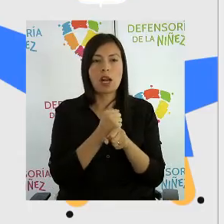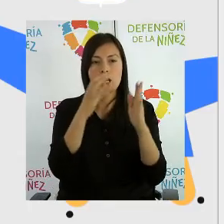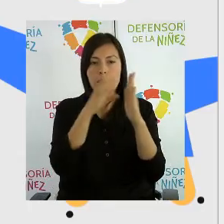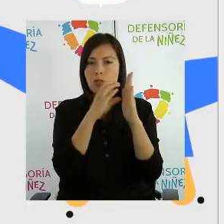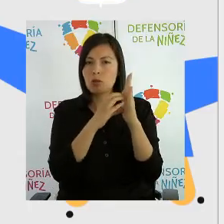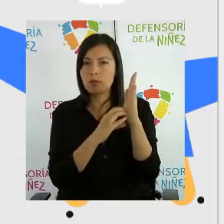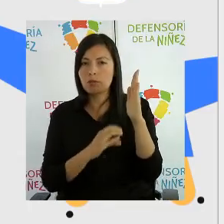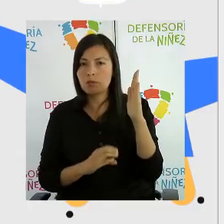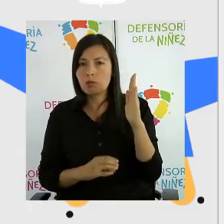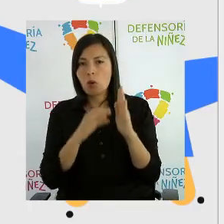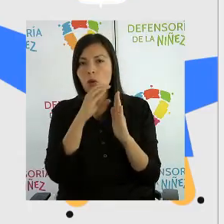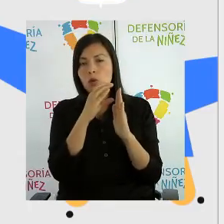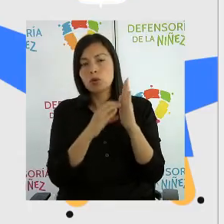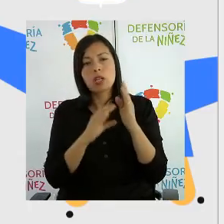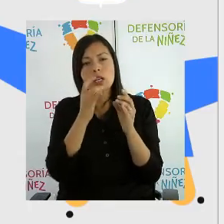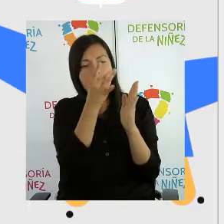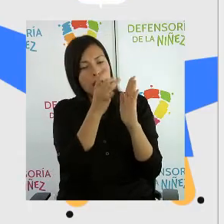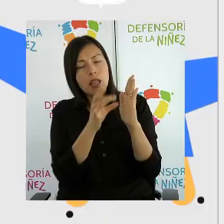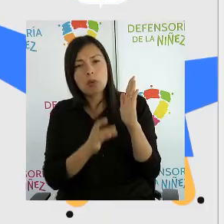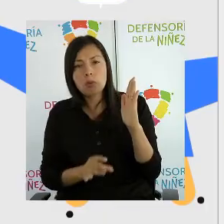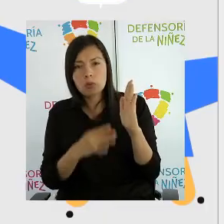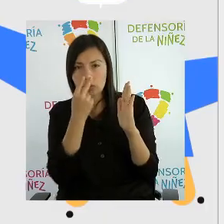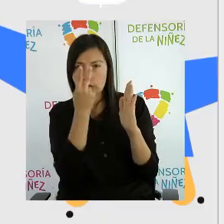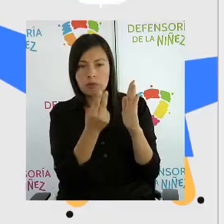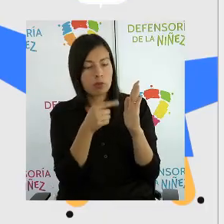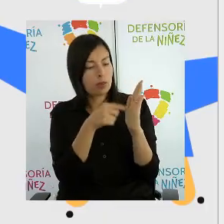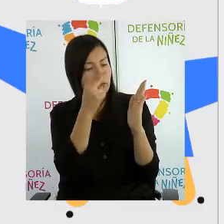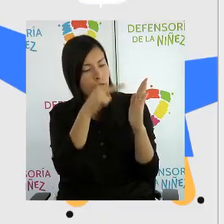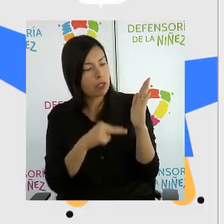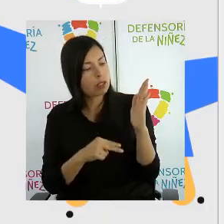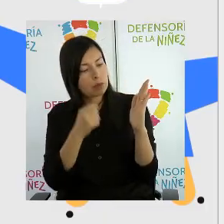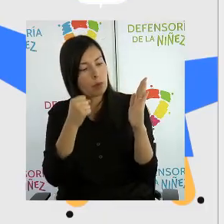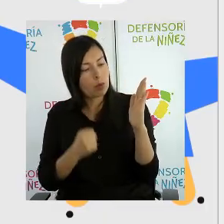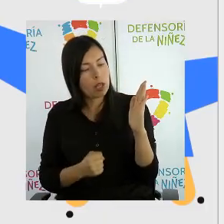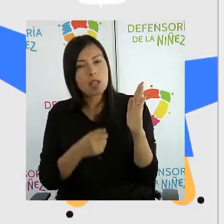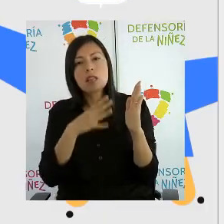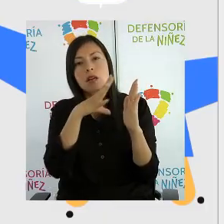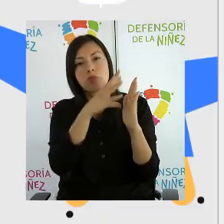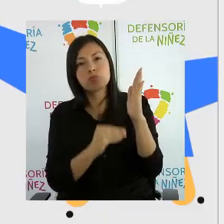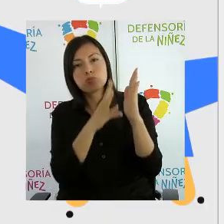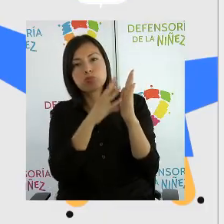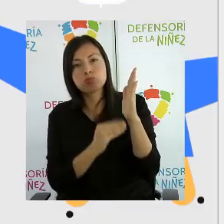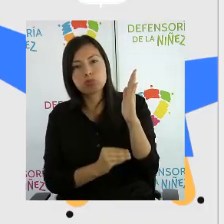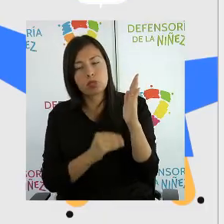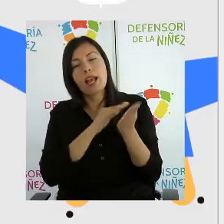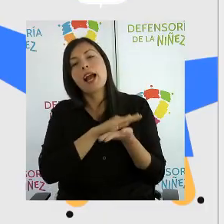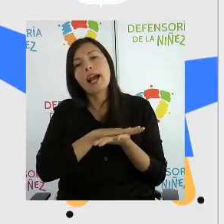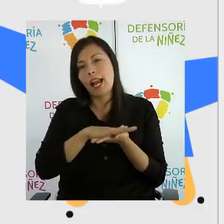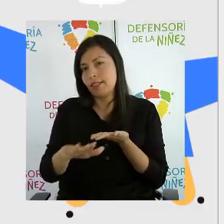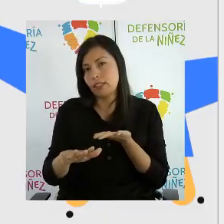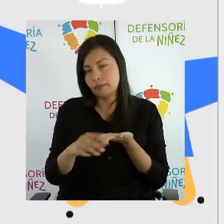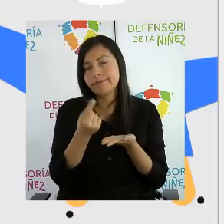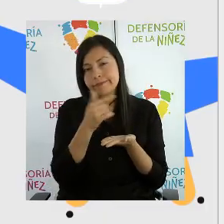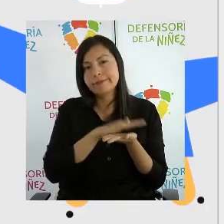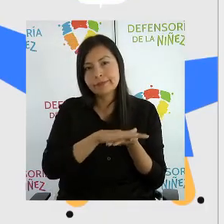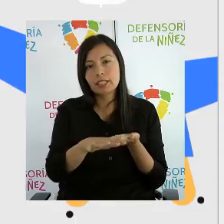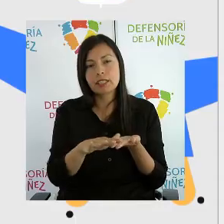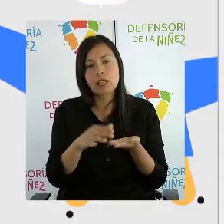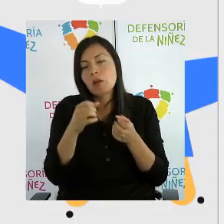de la cuenta y cada uno de los capítulos a los que he hecho mención. Y también está la posibilidad de la descarga, por supuesto gratuita, para